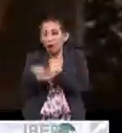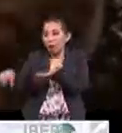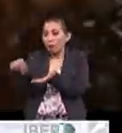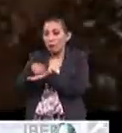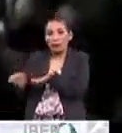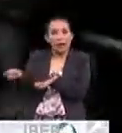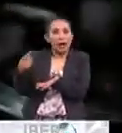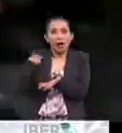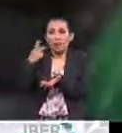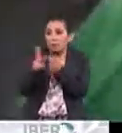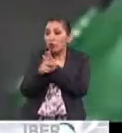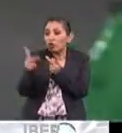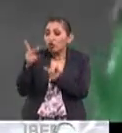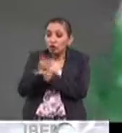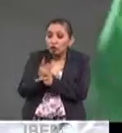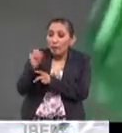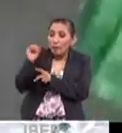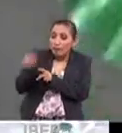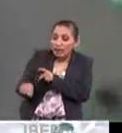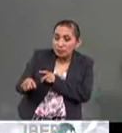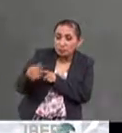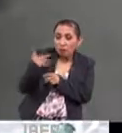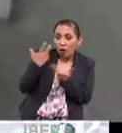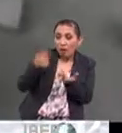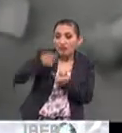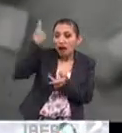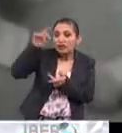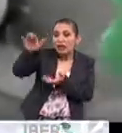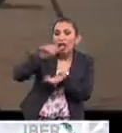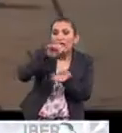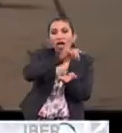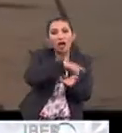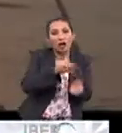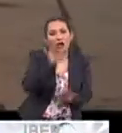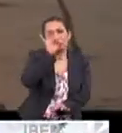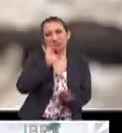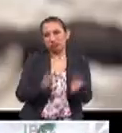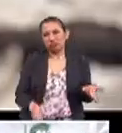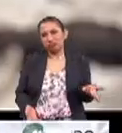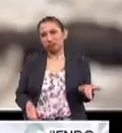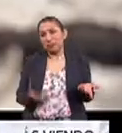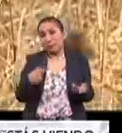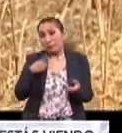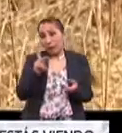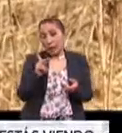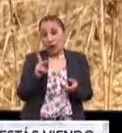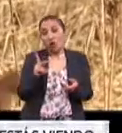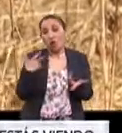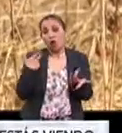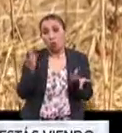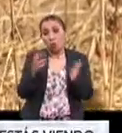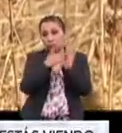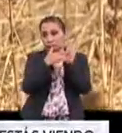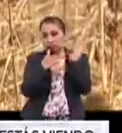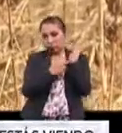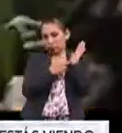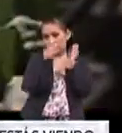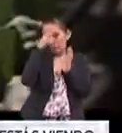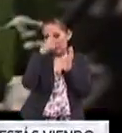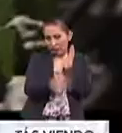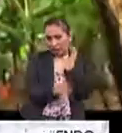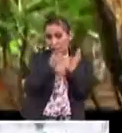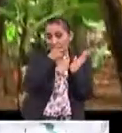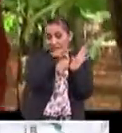solamente los productos por la facilidad con la que los podemos encontrar. Sin embargo, la normativa mexicana,